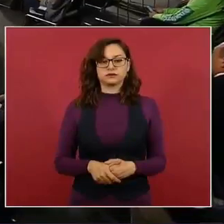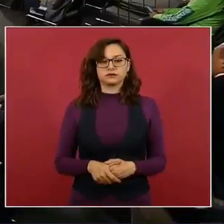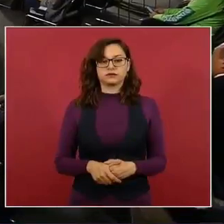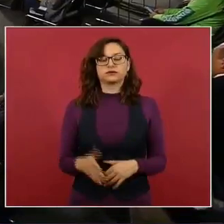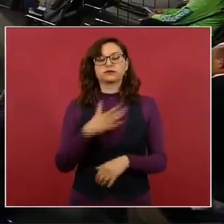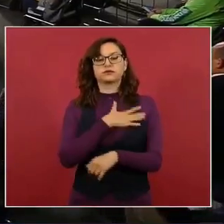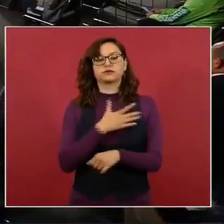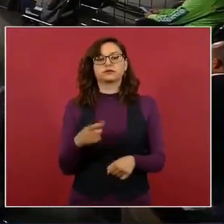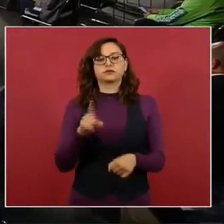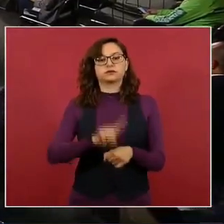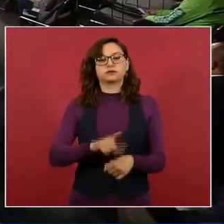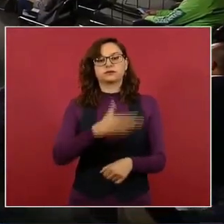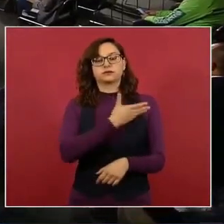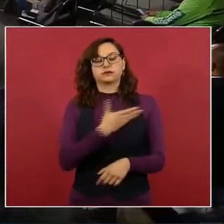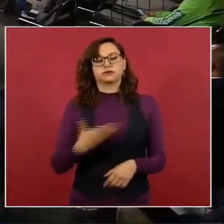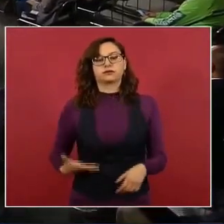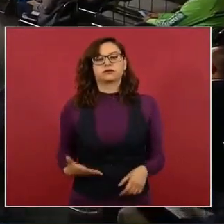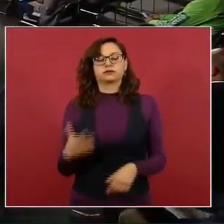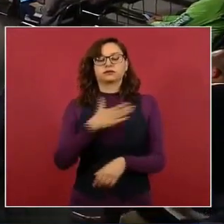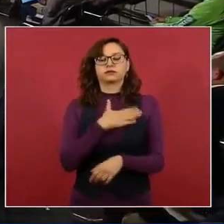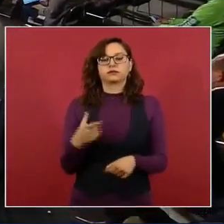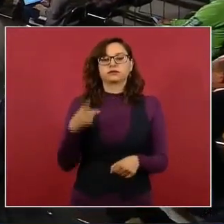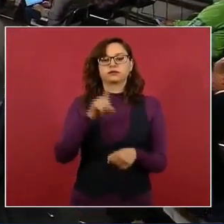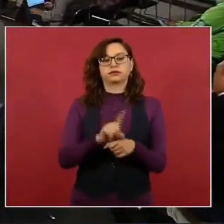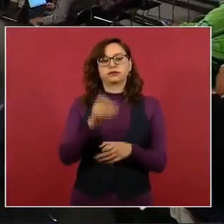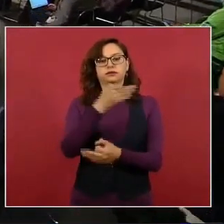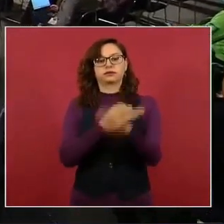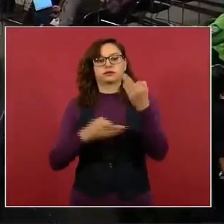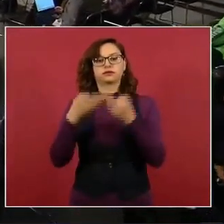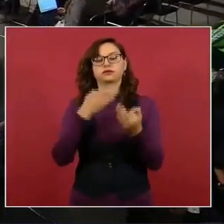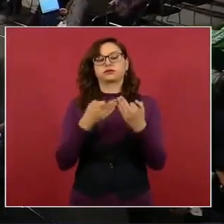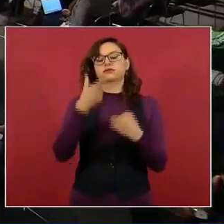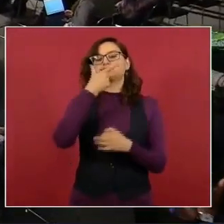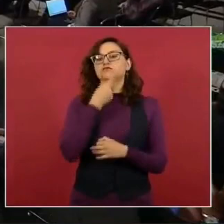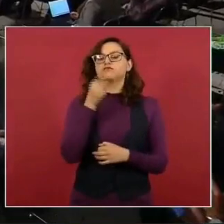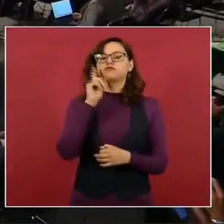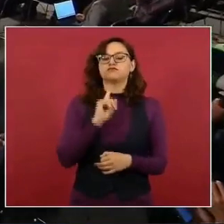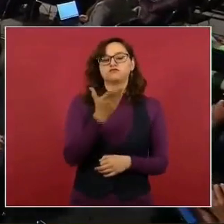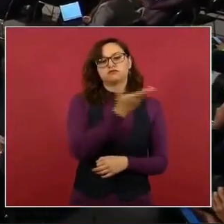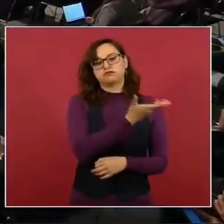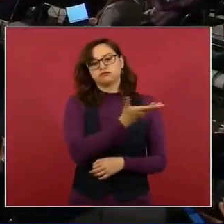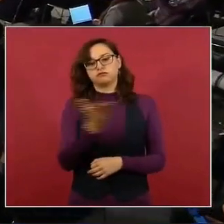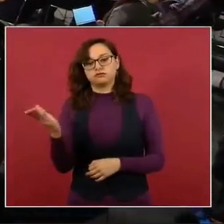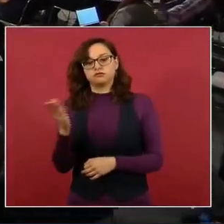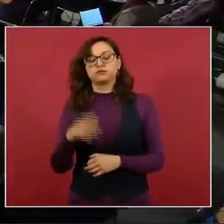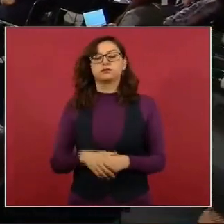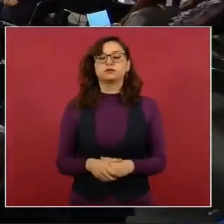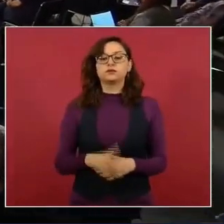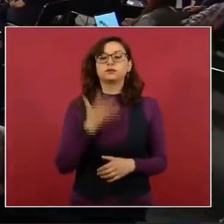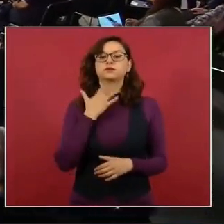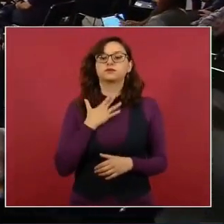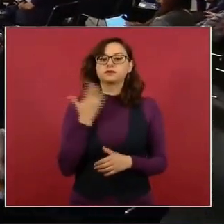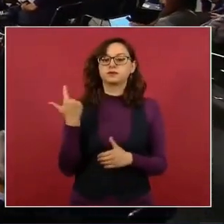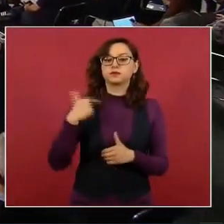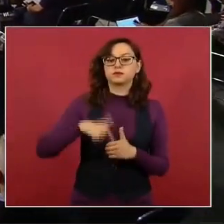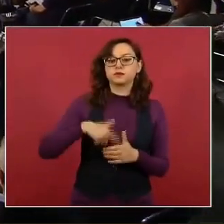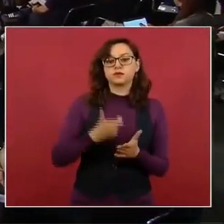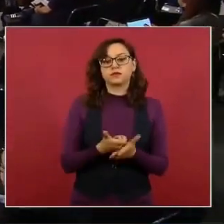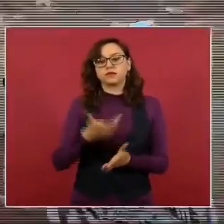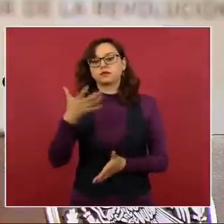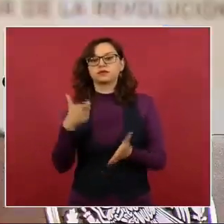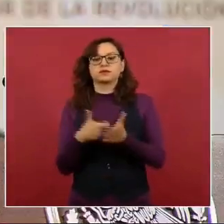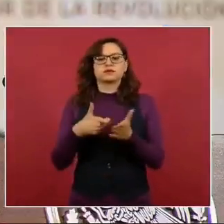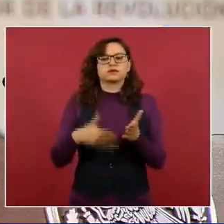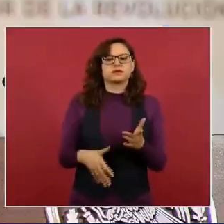Buenos días, señor presidente. Muy buenos días a todas y a todos ustedes. ¿Quién es quién en el precio de los combustibles? Tenemos